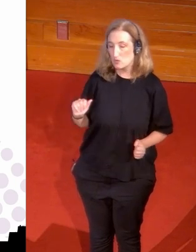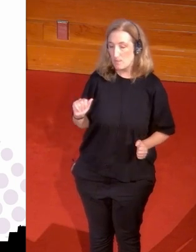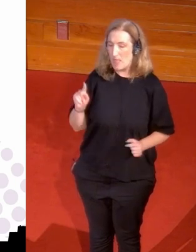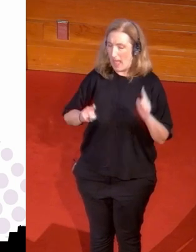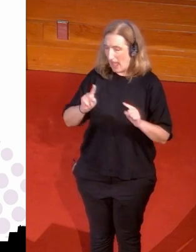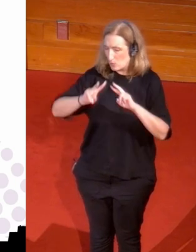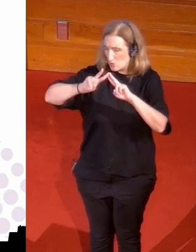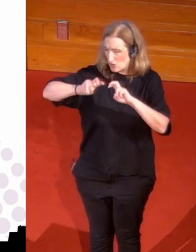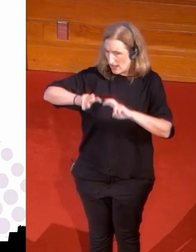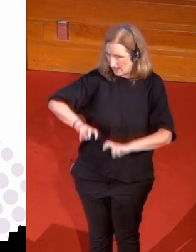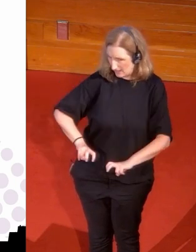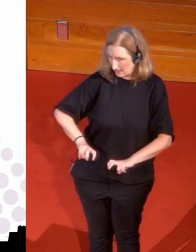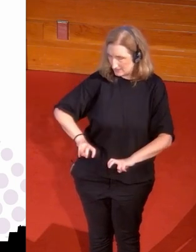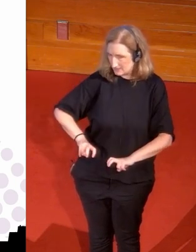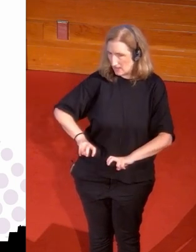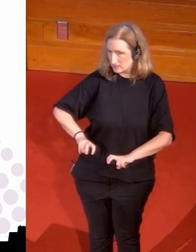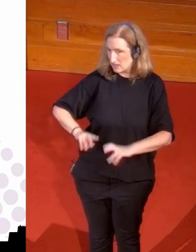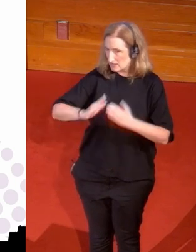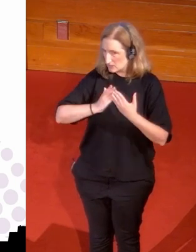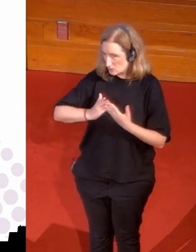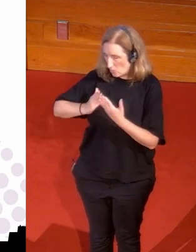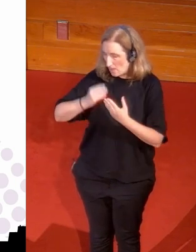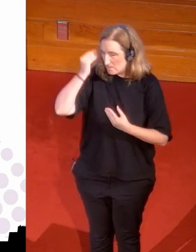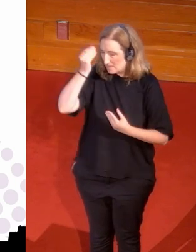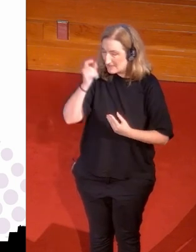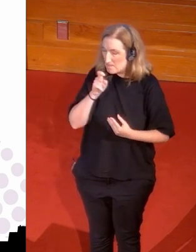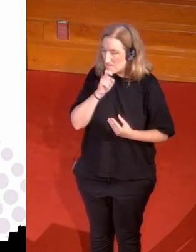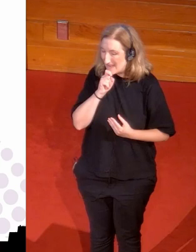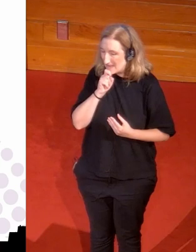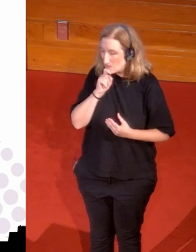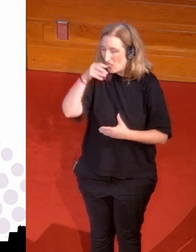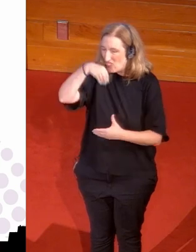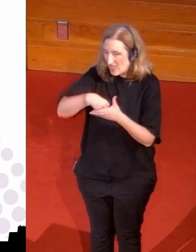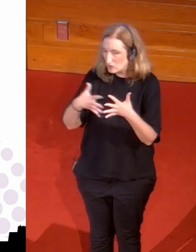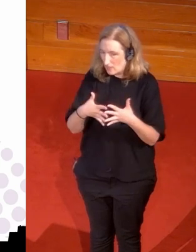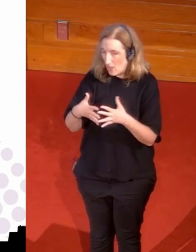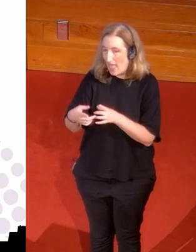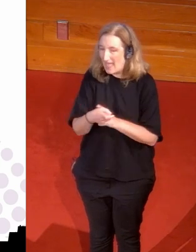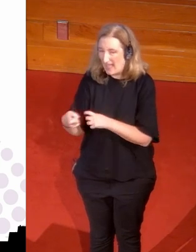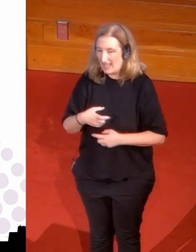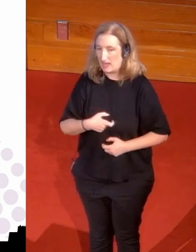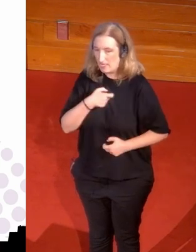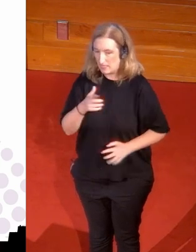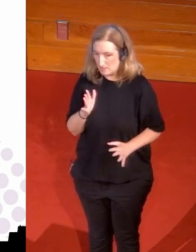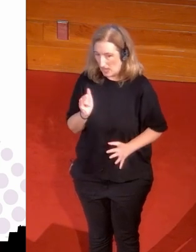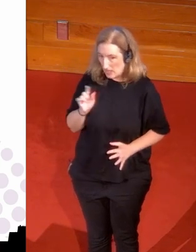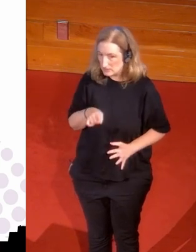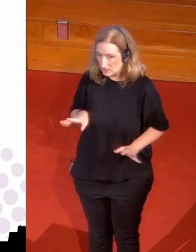algunos analistas eh creen que hay un cierto peligro de guerra civil en Estados Unidos Usted qué opina de eso